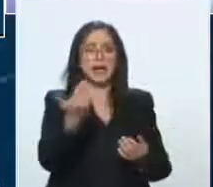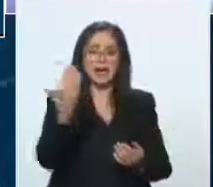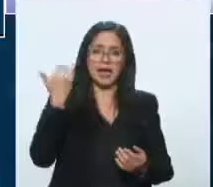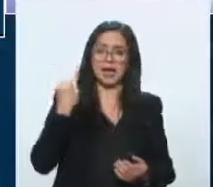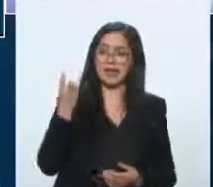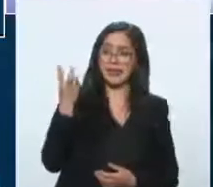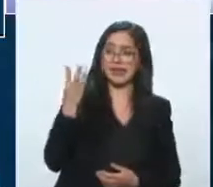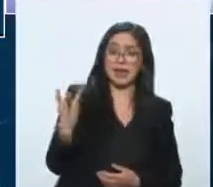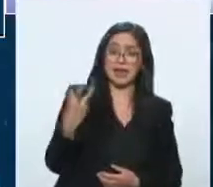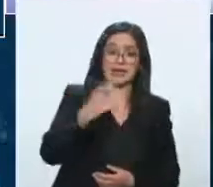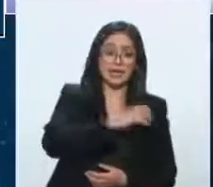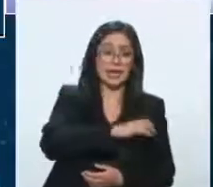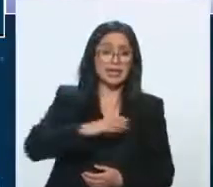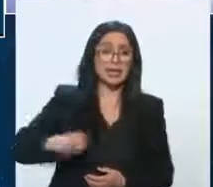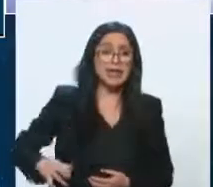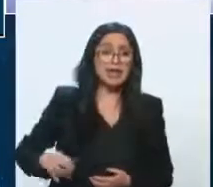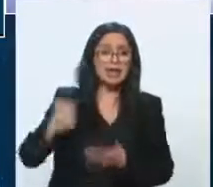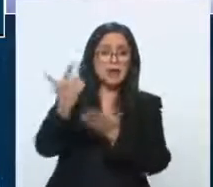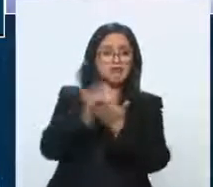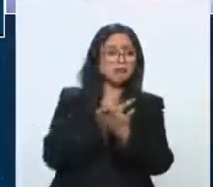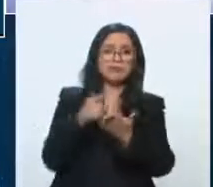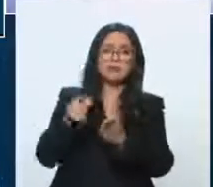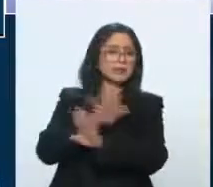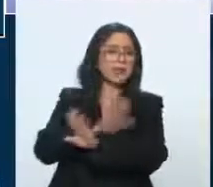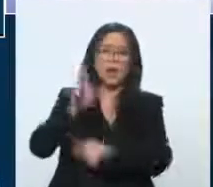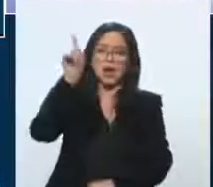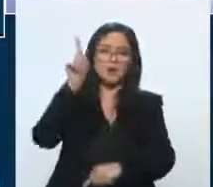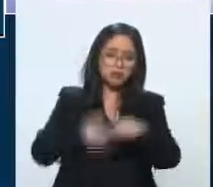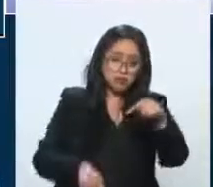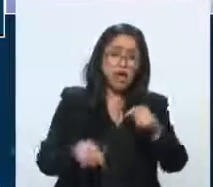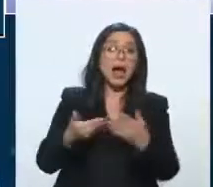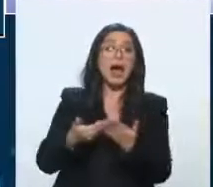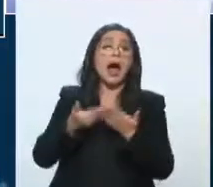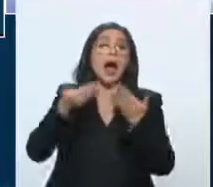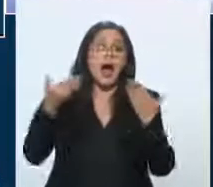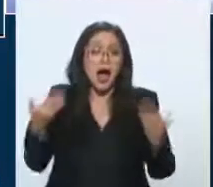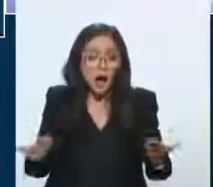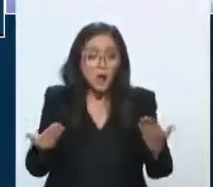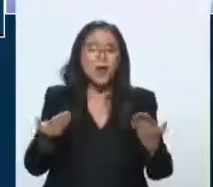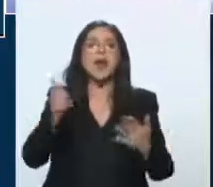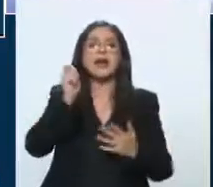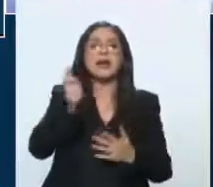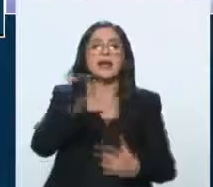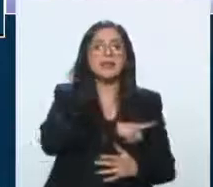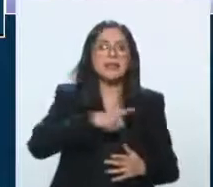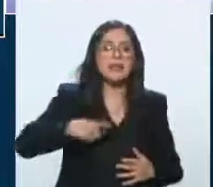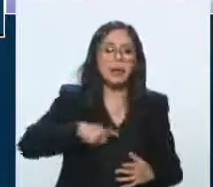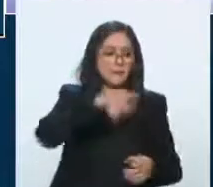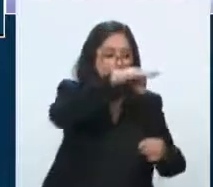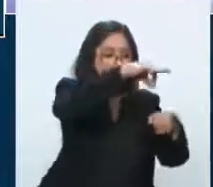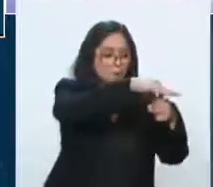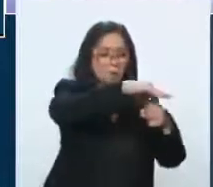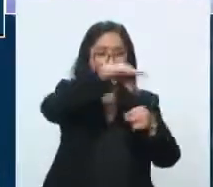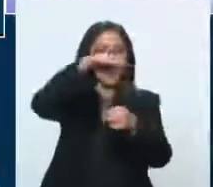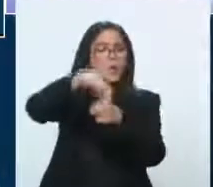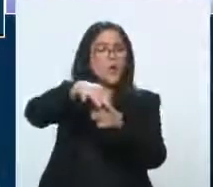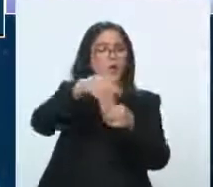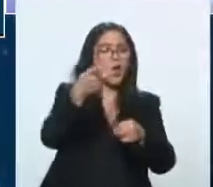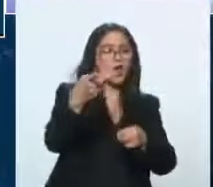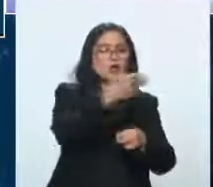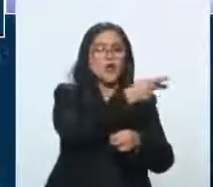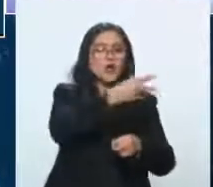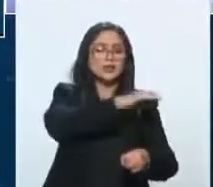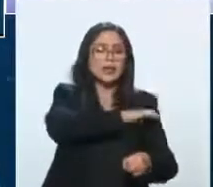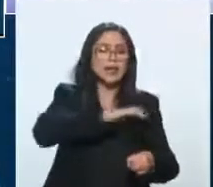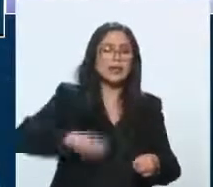ya no estarían en la boleta, se tendrían que dividir los votos de manera simétrica exactamente entre esos 2